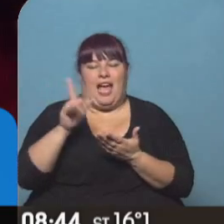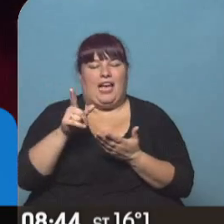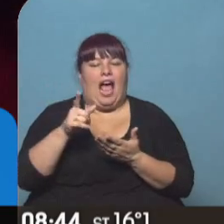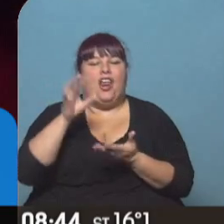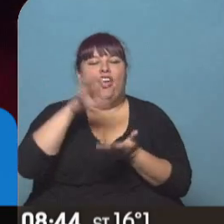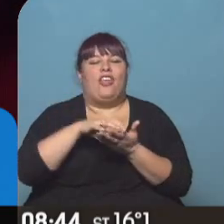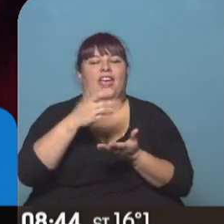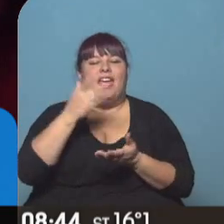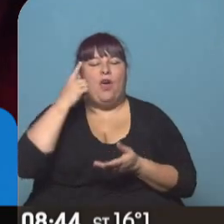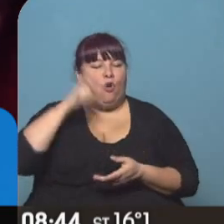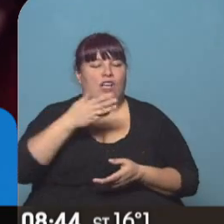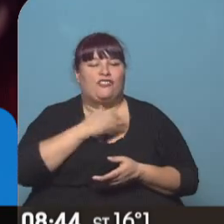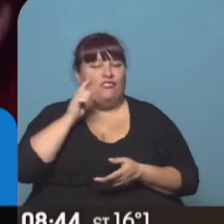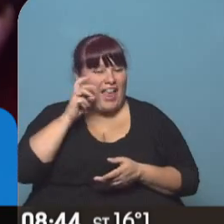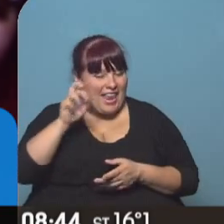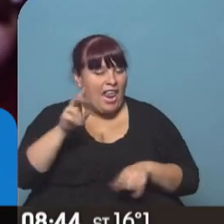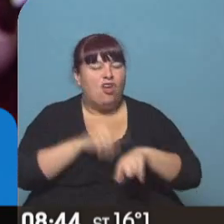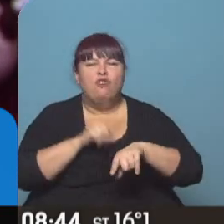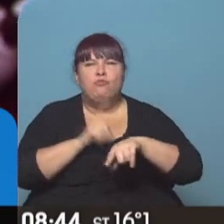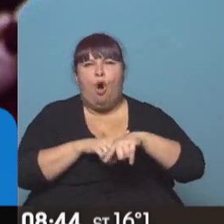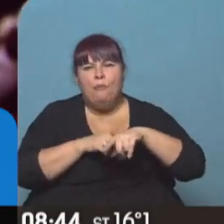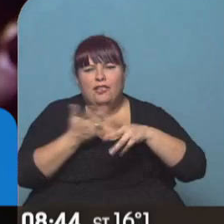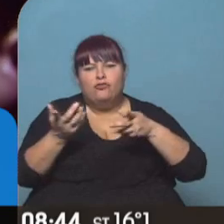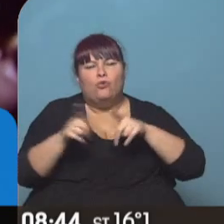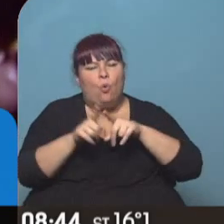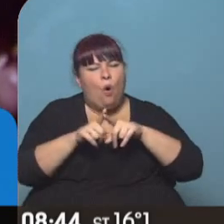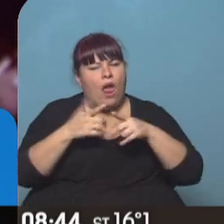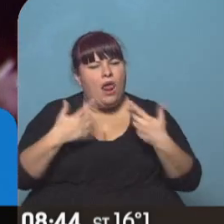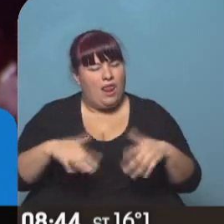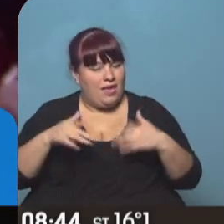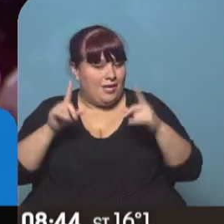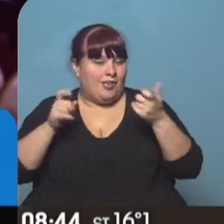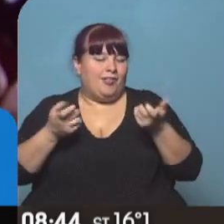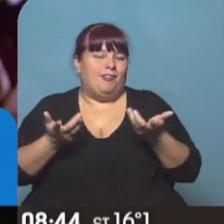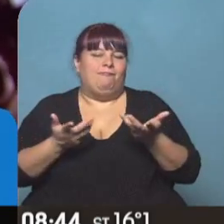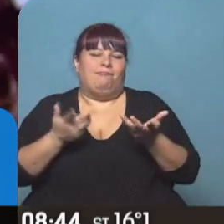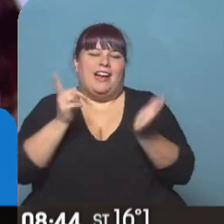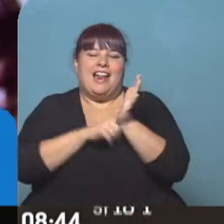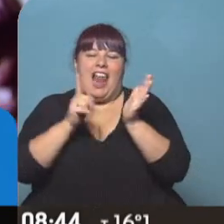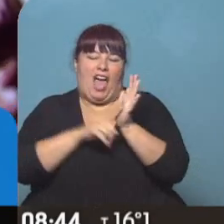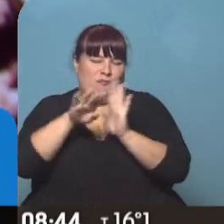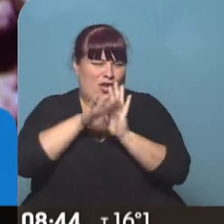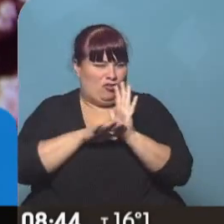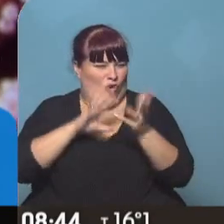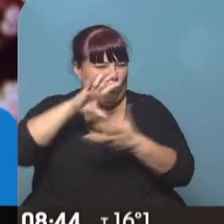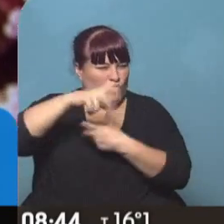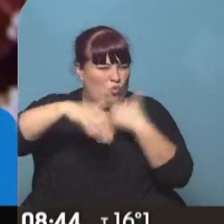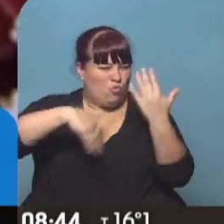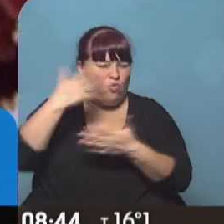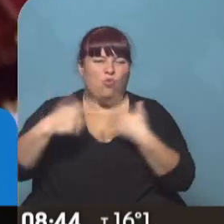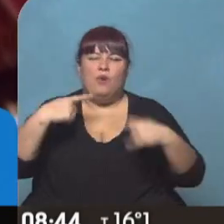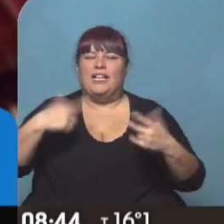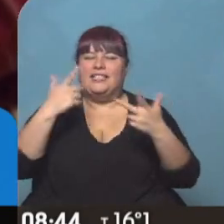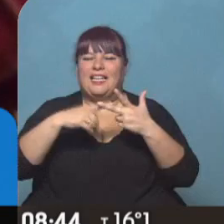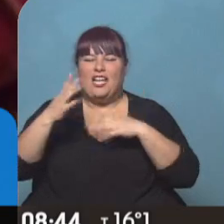camarista eduardo freiler en un momento dado con una cuestión de reglamentar ya un poco turbia porque se generaron